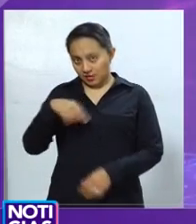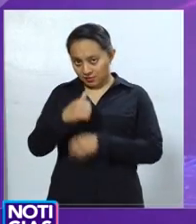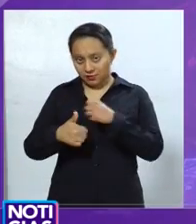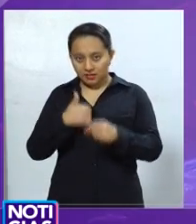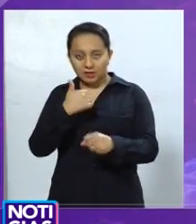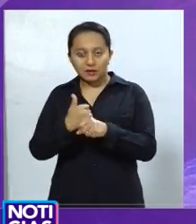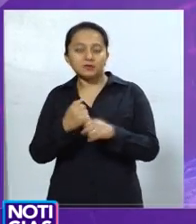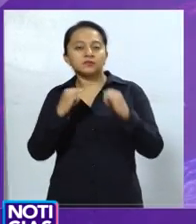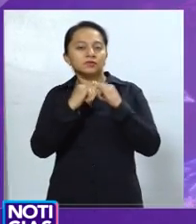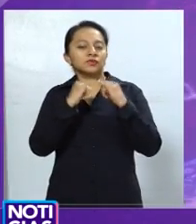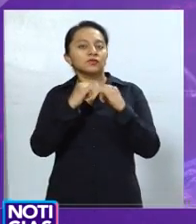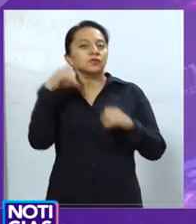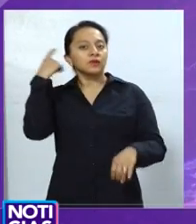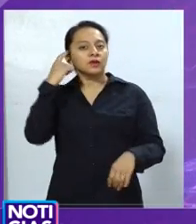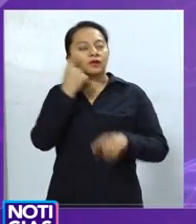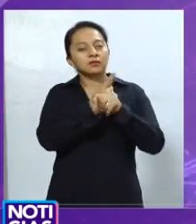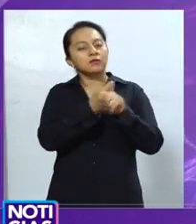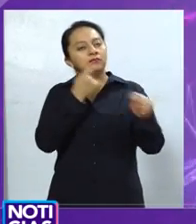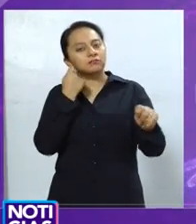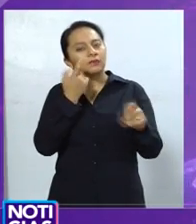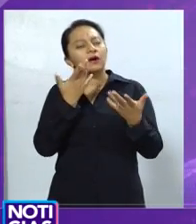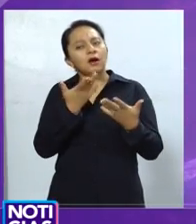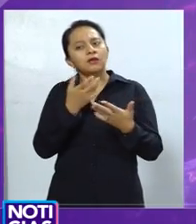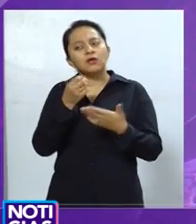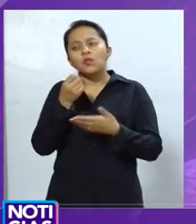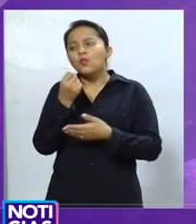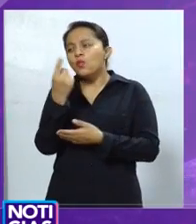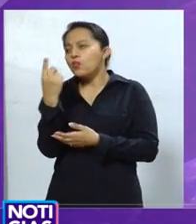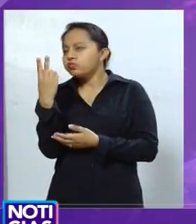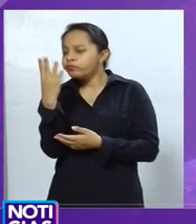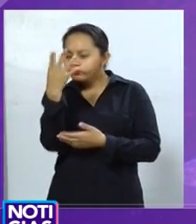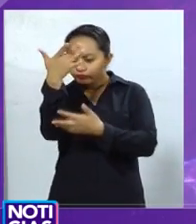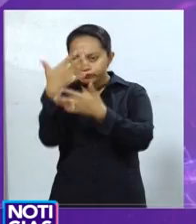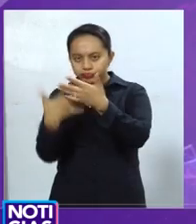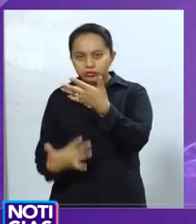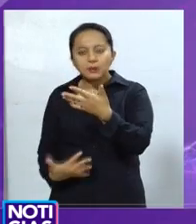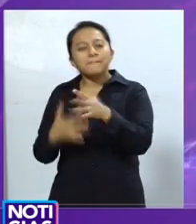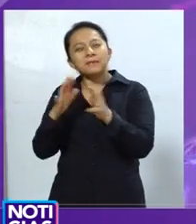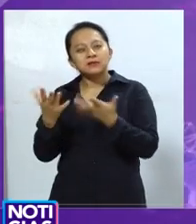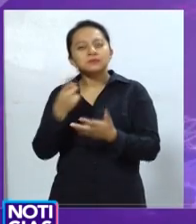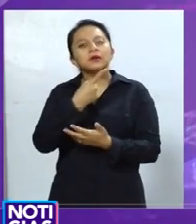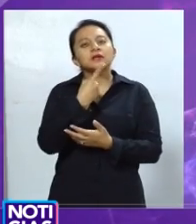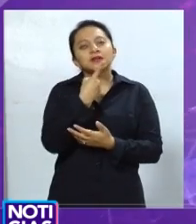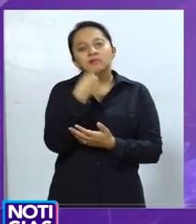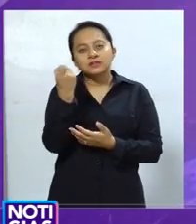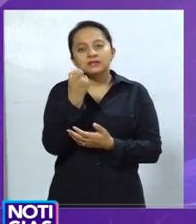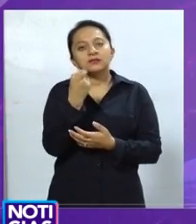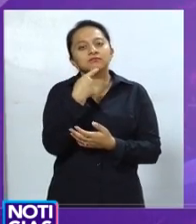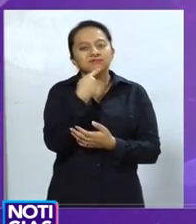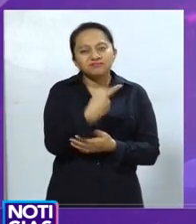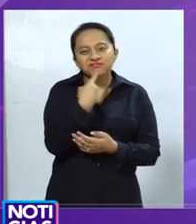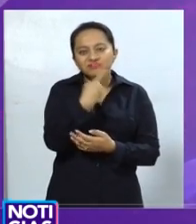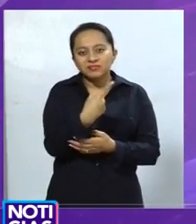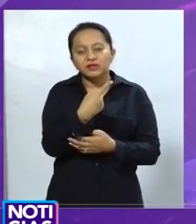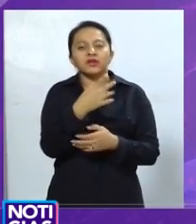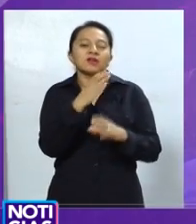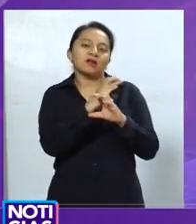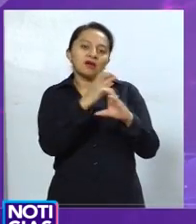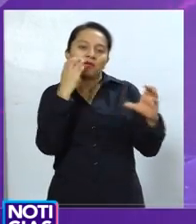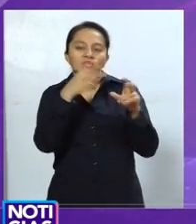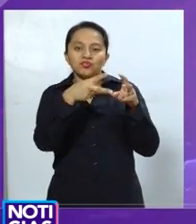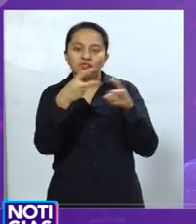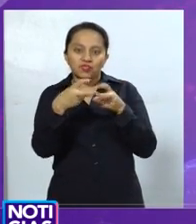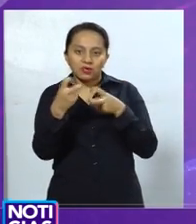en el presente año el Instituto queretano del transporte ha contabilizado aproximadamente 100 reportes de asaltos de las unidades con violencia unos y otros